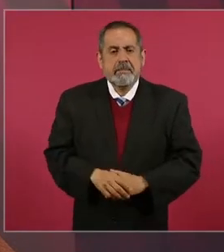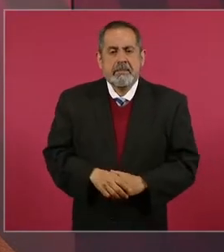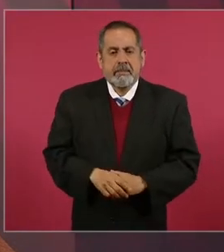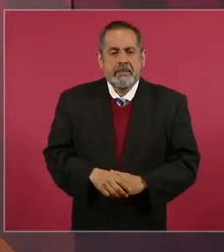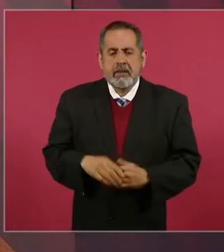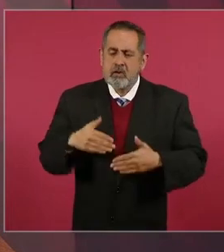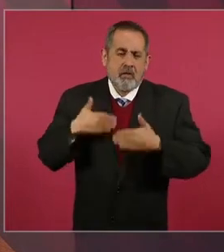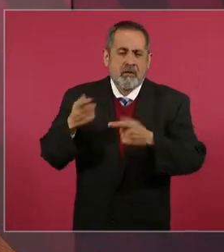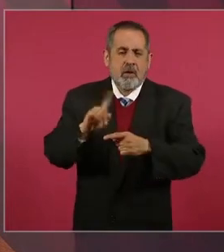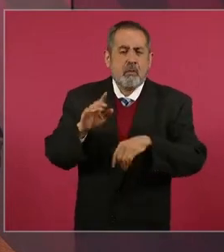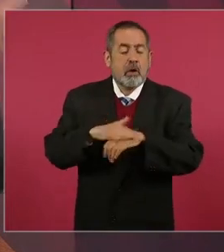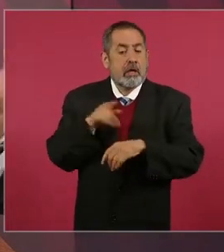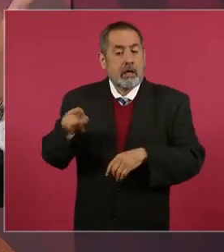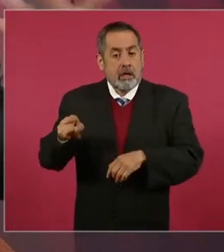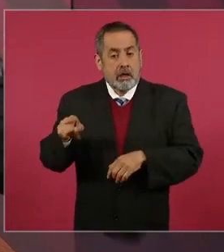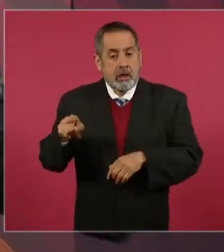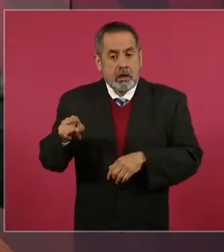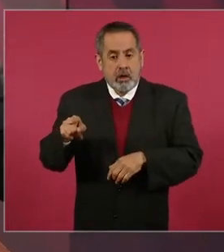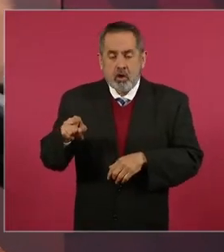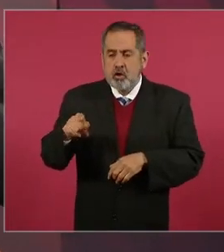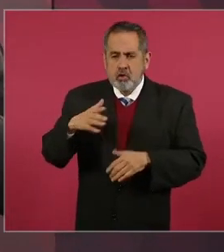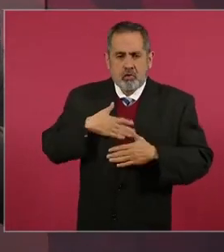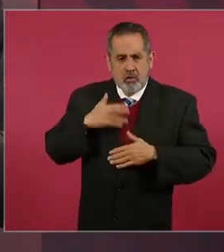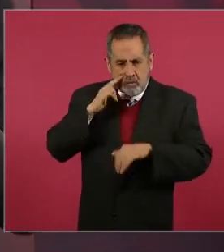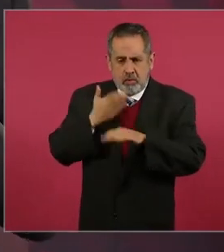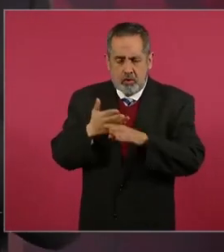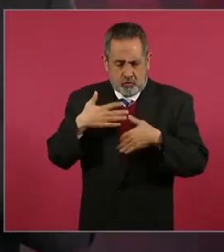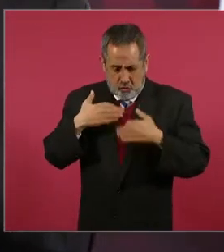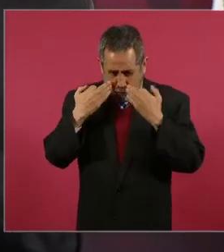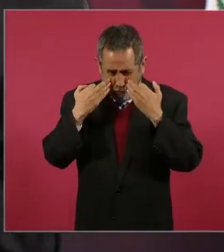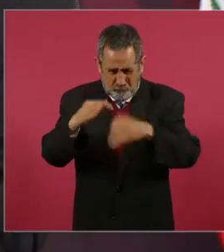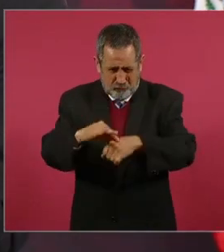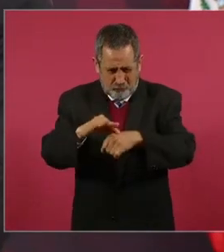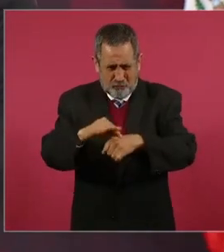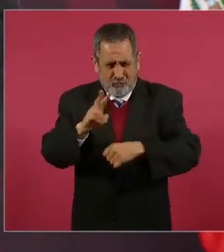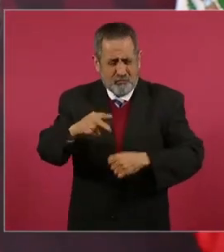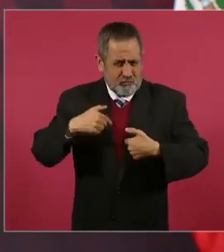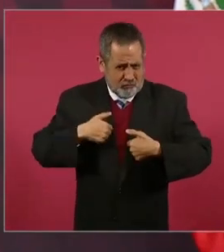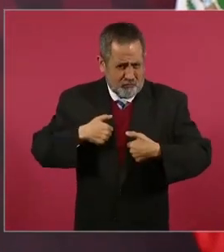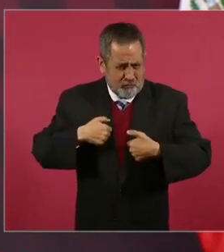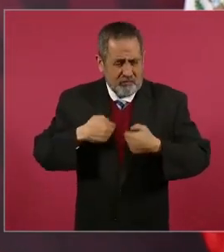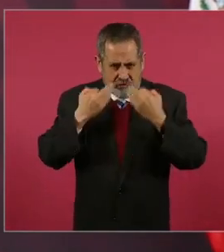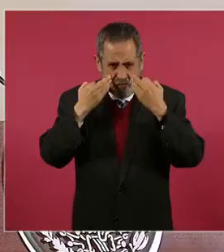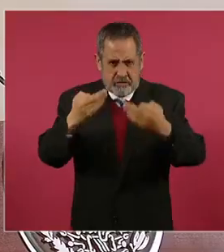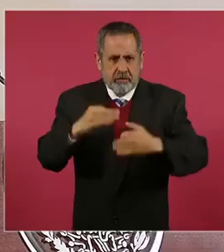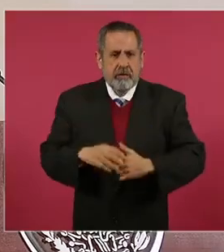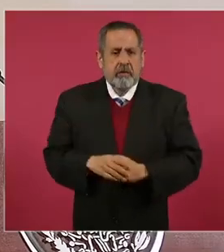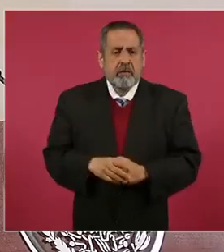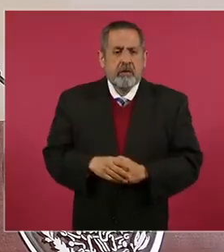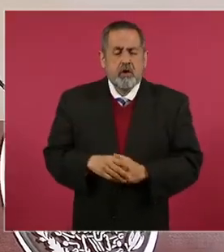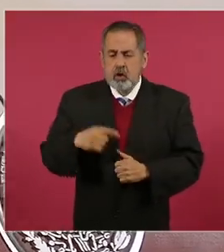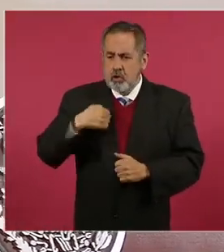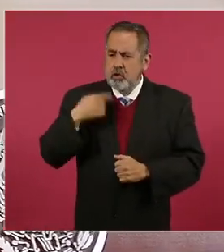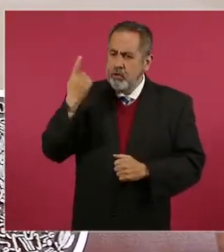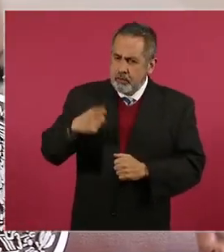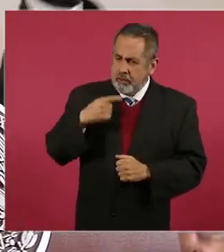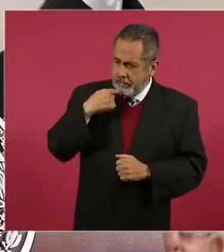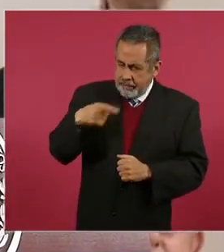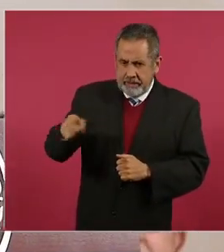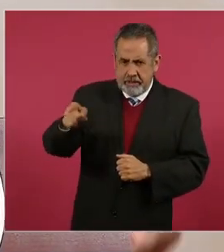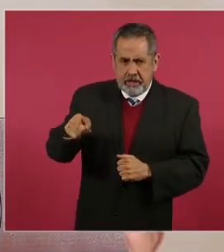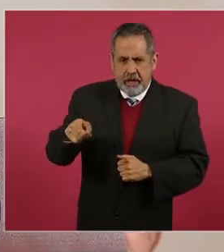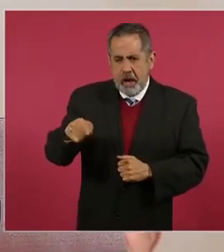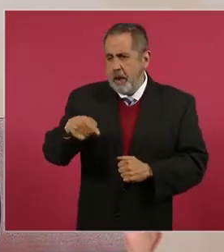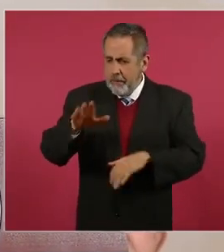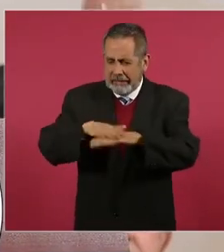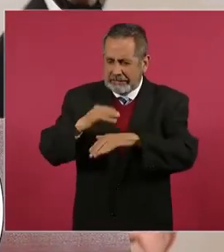Y no les tengo confianza porque cuando nosotros actuamos, a mí me consta, ¿sí?, y di la instrucción de que se